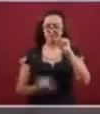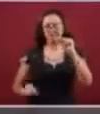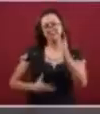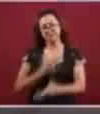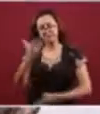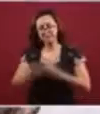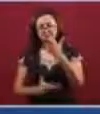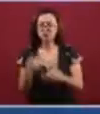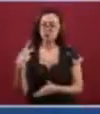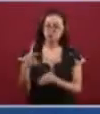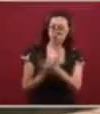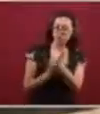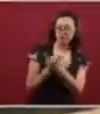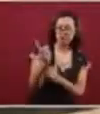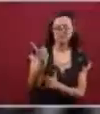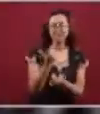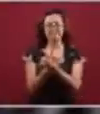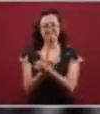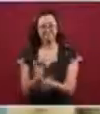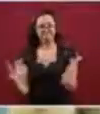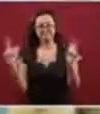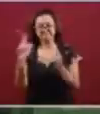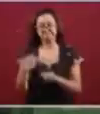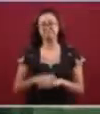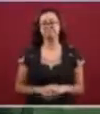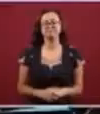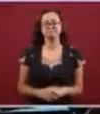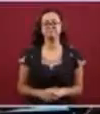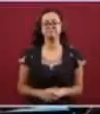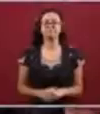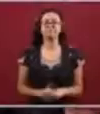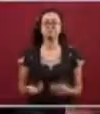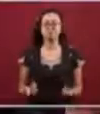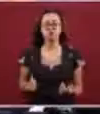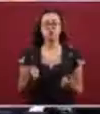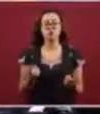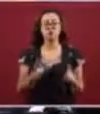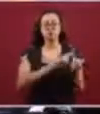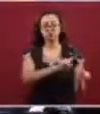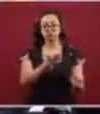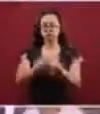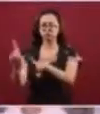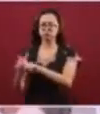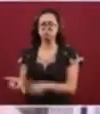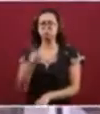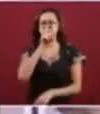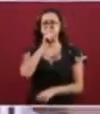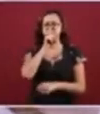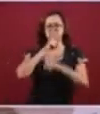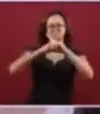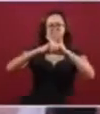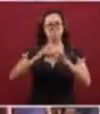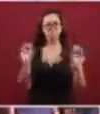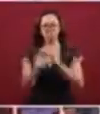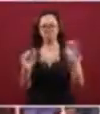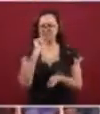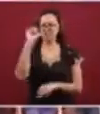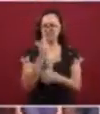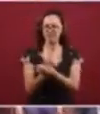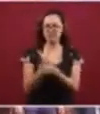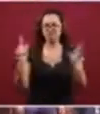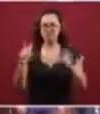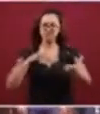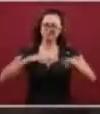sus ciudadanos, sus derechos y sus libertades. Un espacio de diálogo plural y sin censura que trabaja por los cambios necesarios